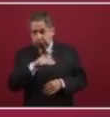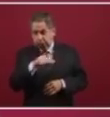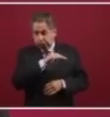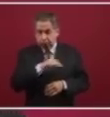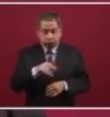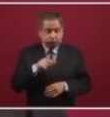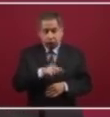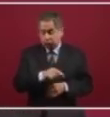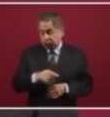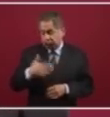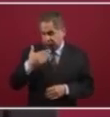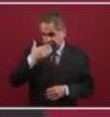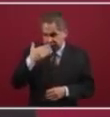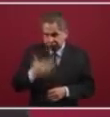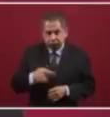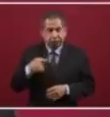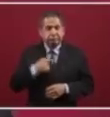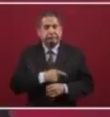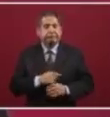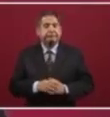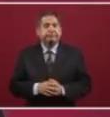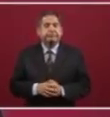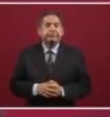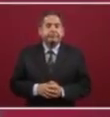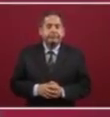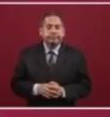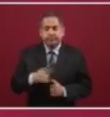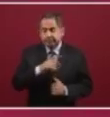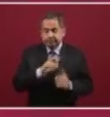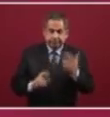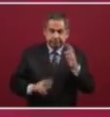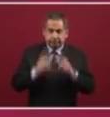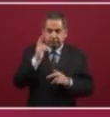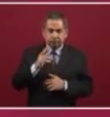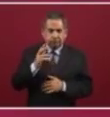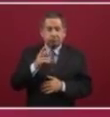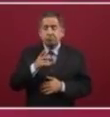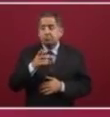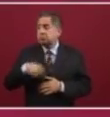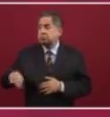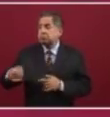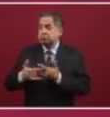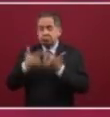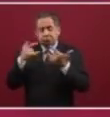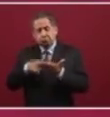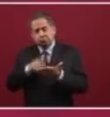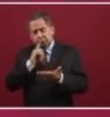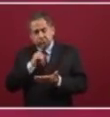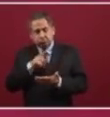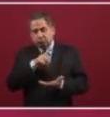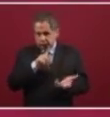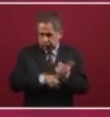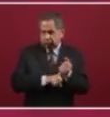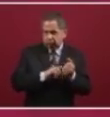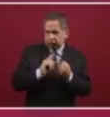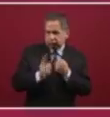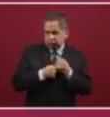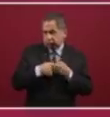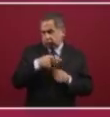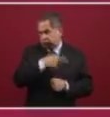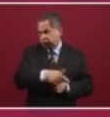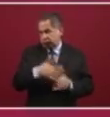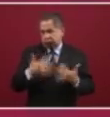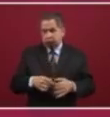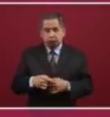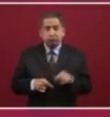Era un revolucionario olvidado, de esos héroes anónimos,